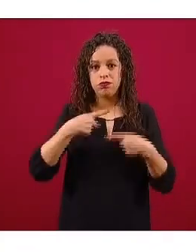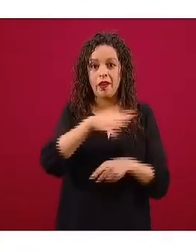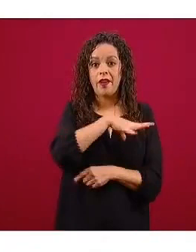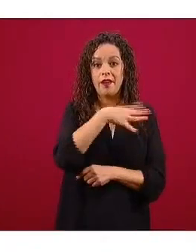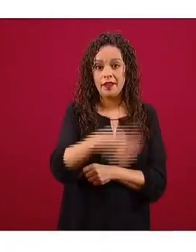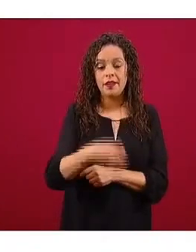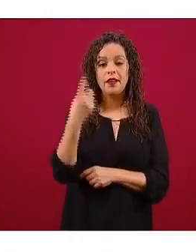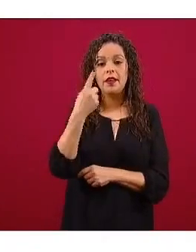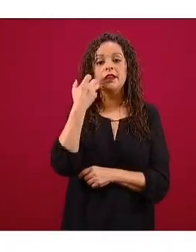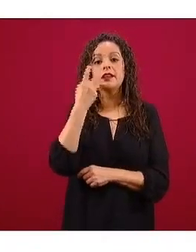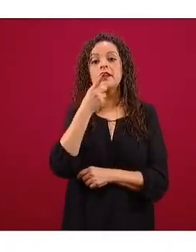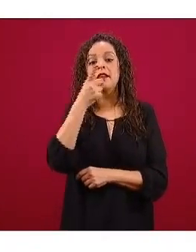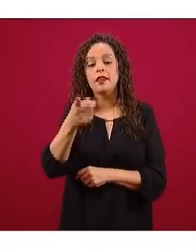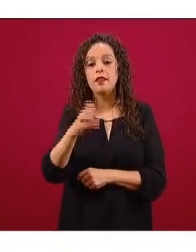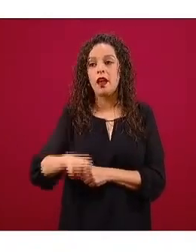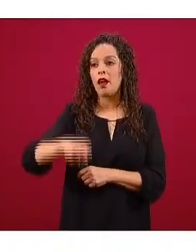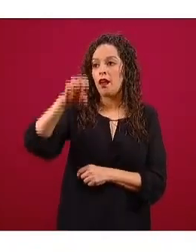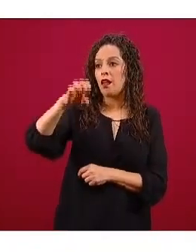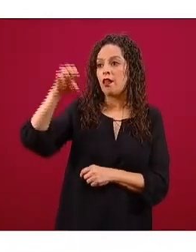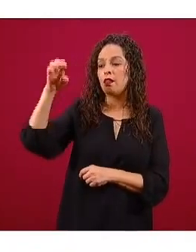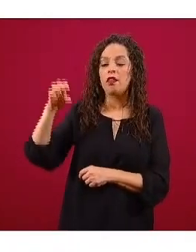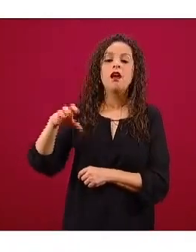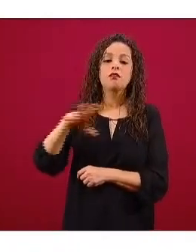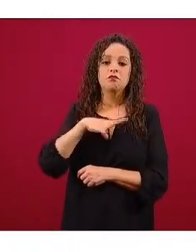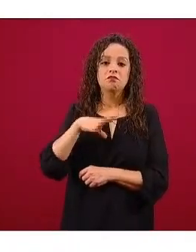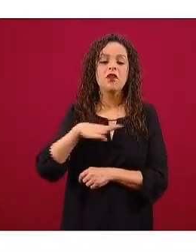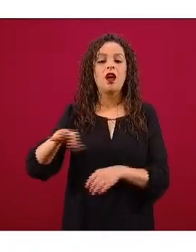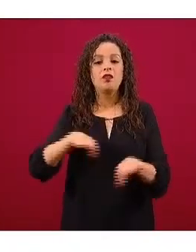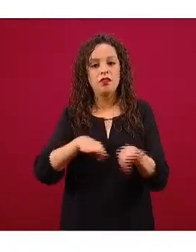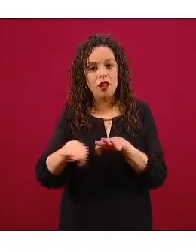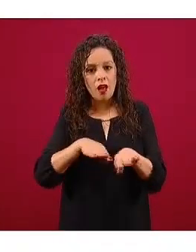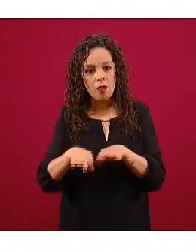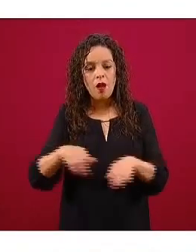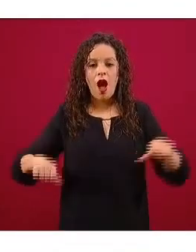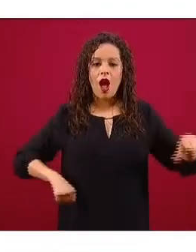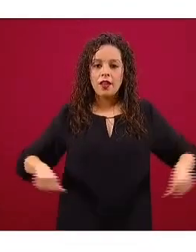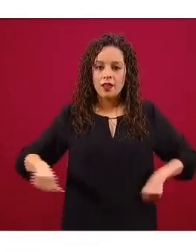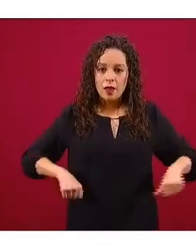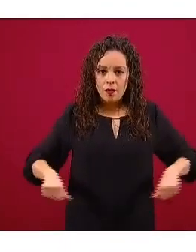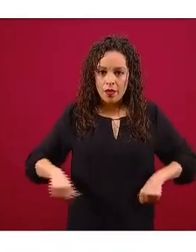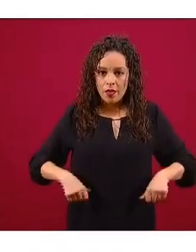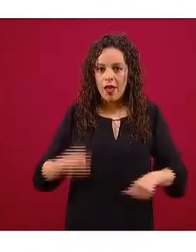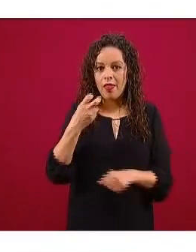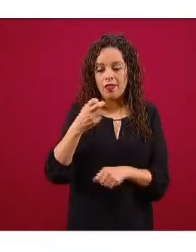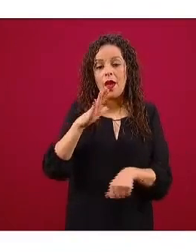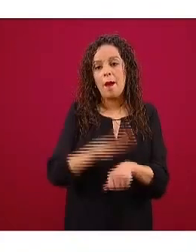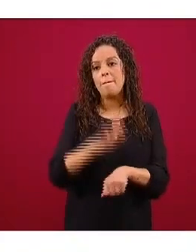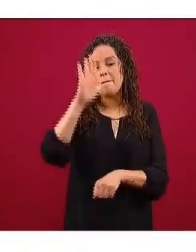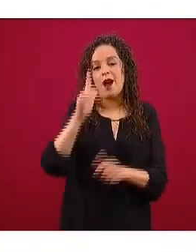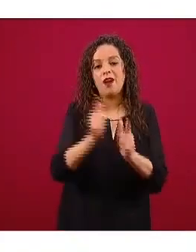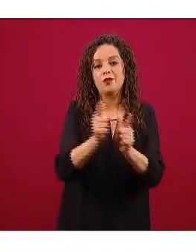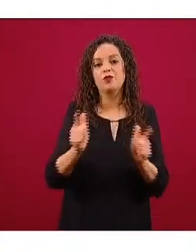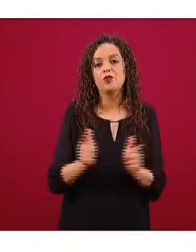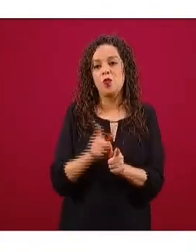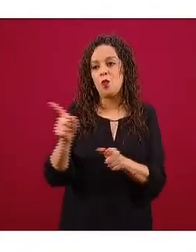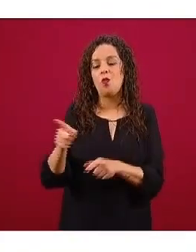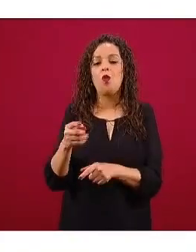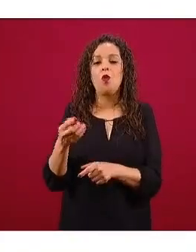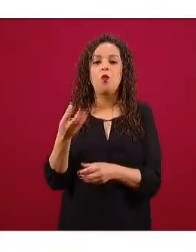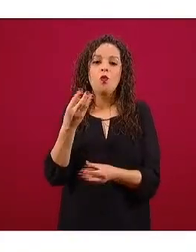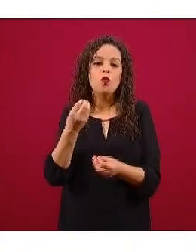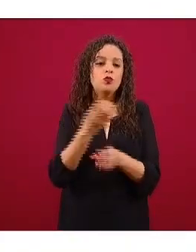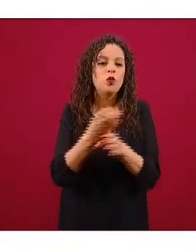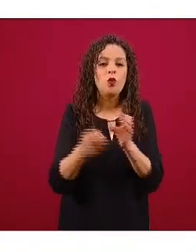edades que están profesionalmente activas y que por lo tanto tienen mayor actividad en estos grupos. No está aquí